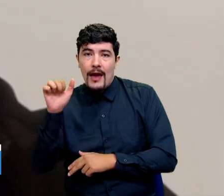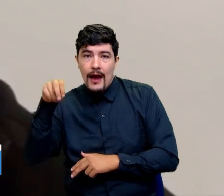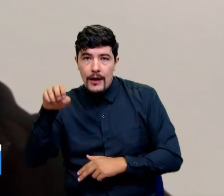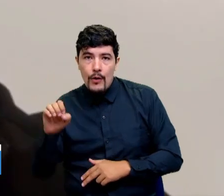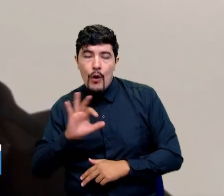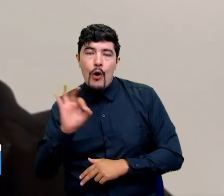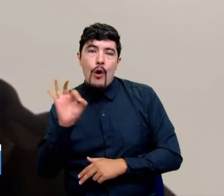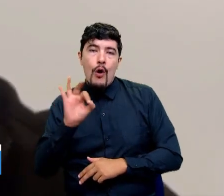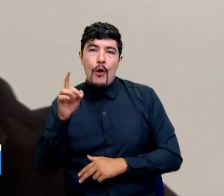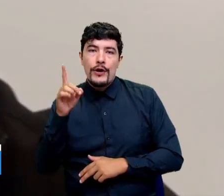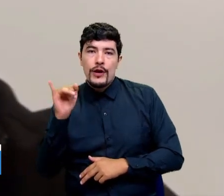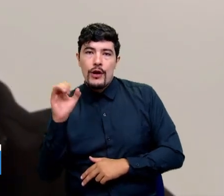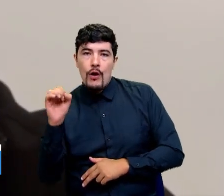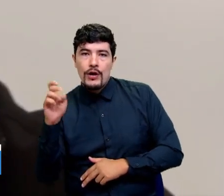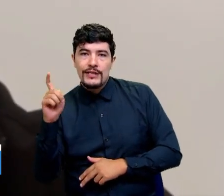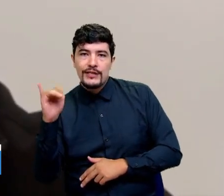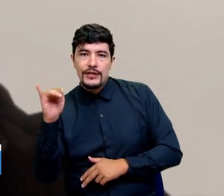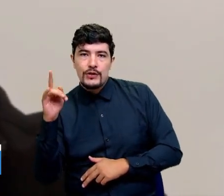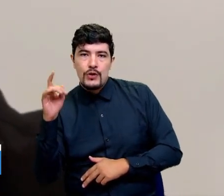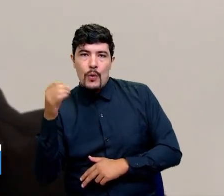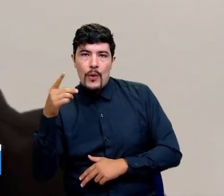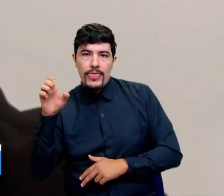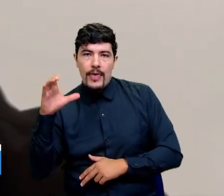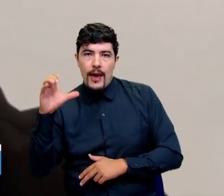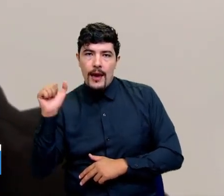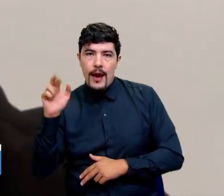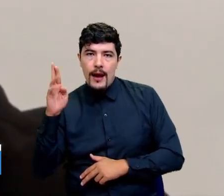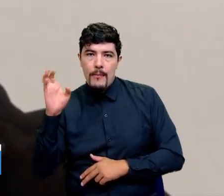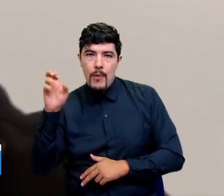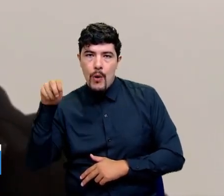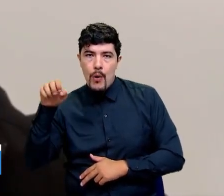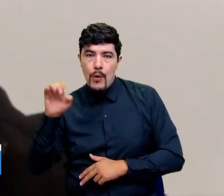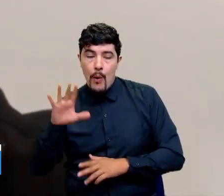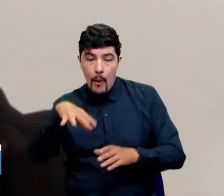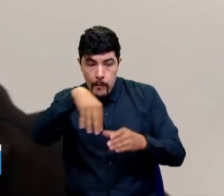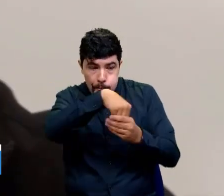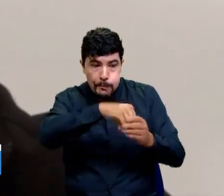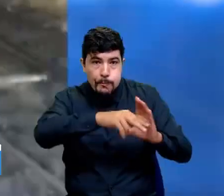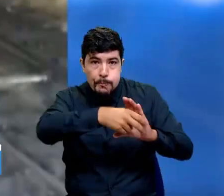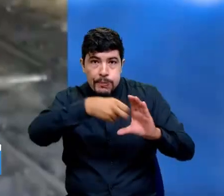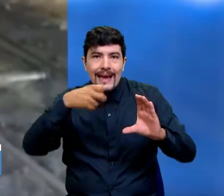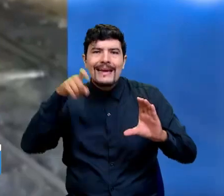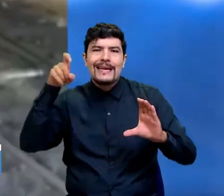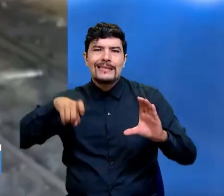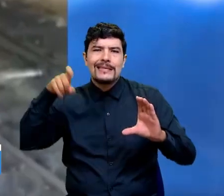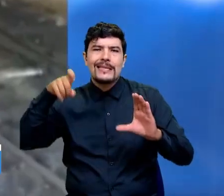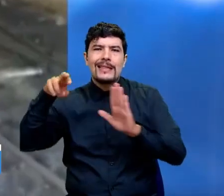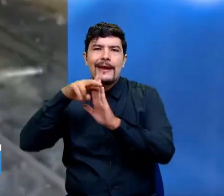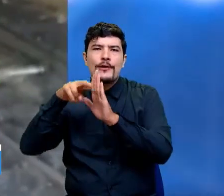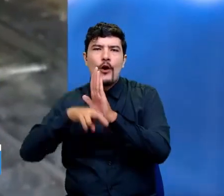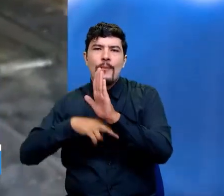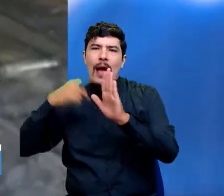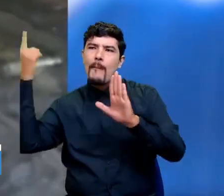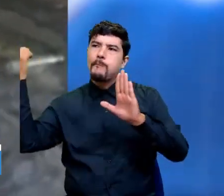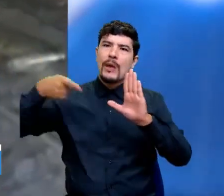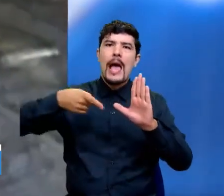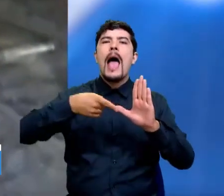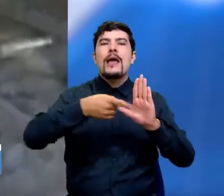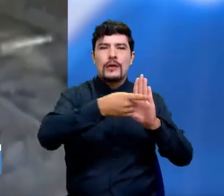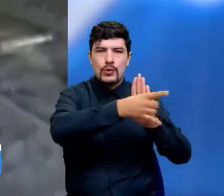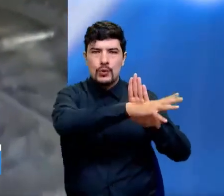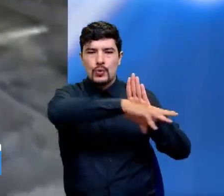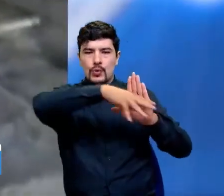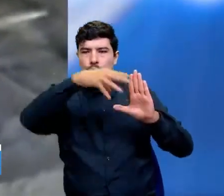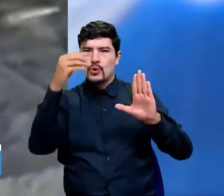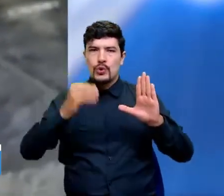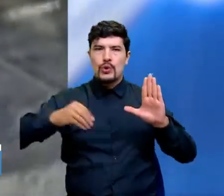presencia en las minas exigen una estricta circulación, un estricto sistema de evacuación de